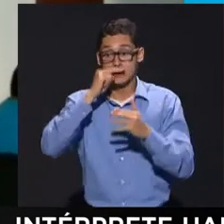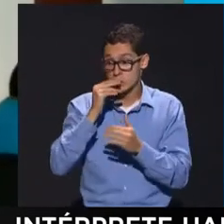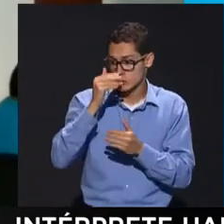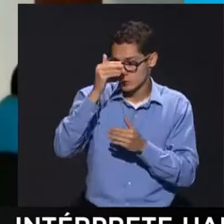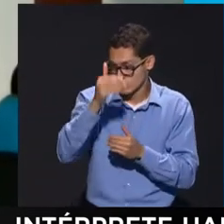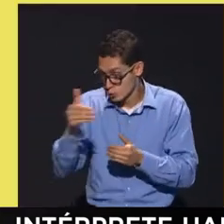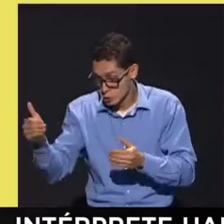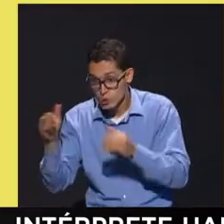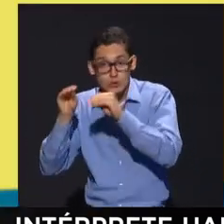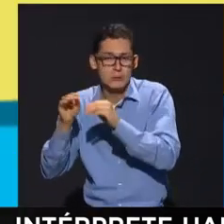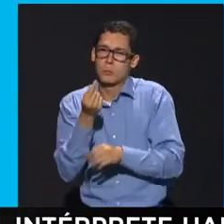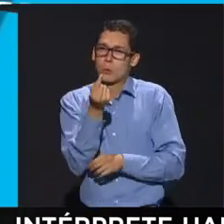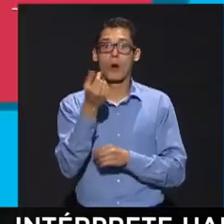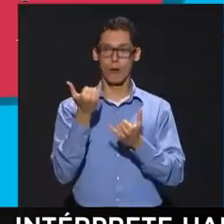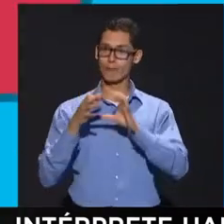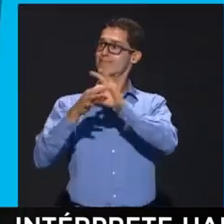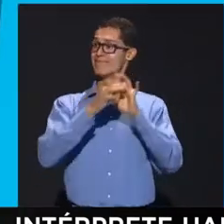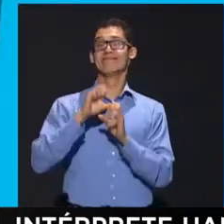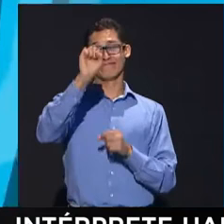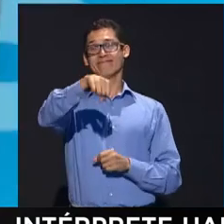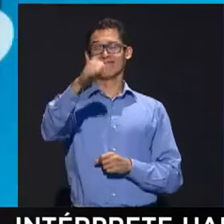niños. Gracias.